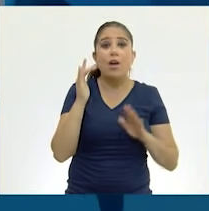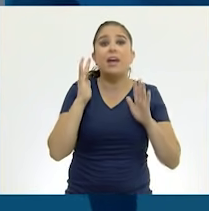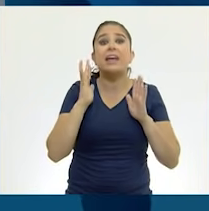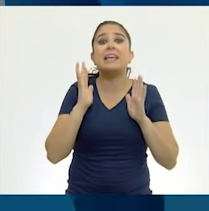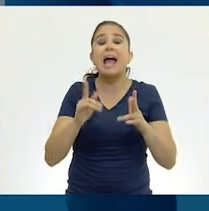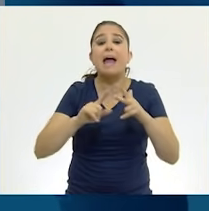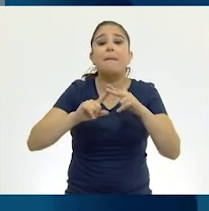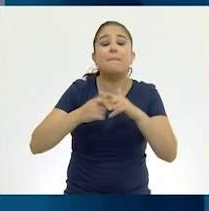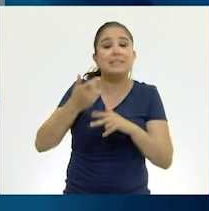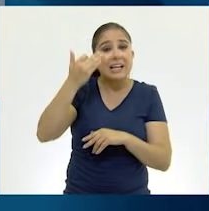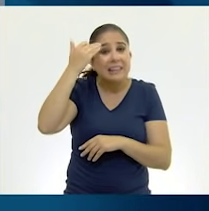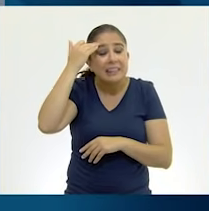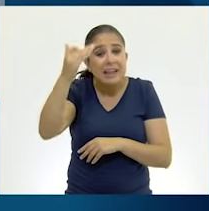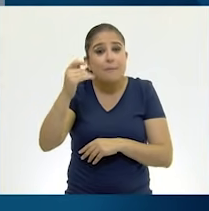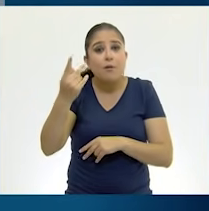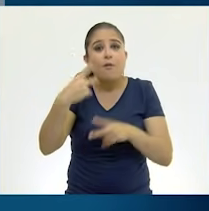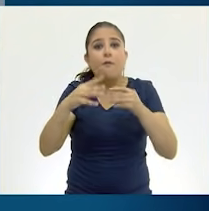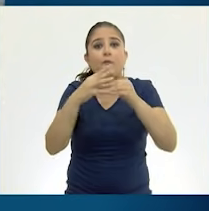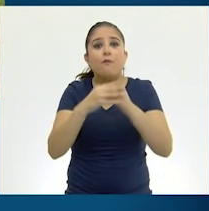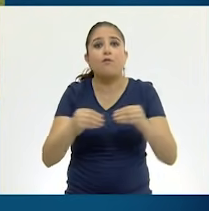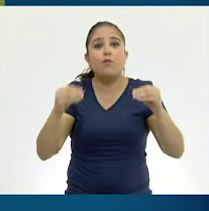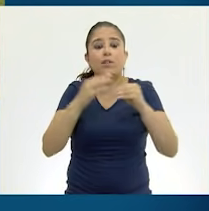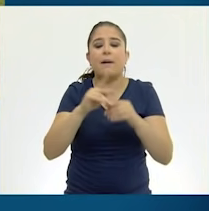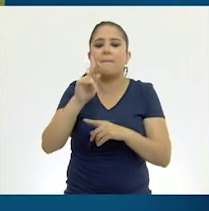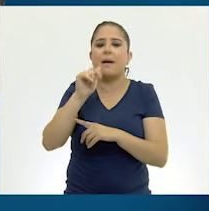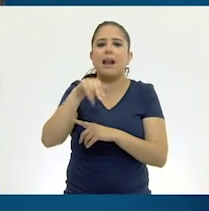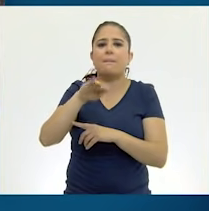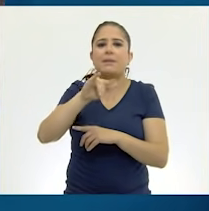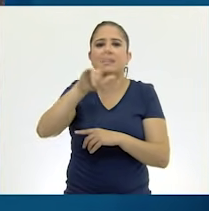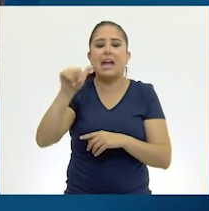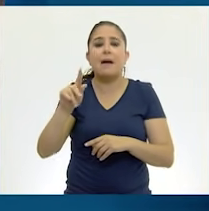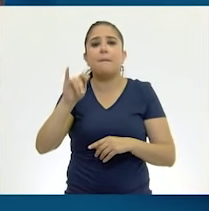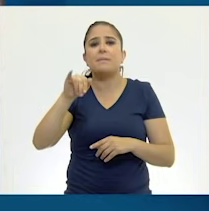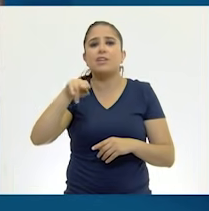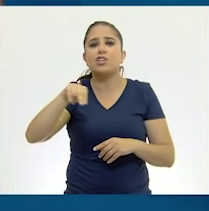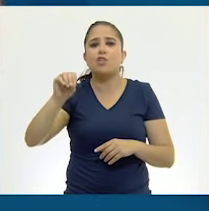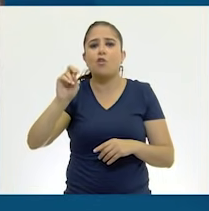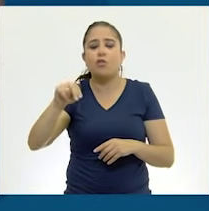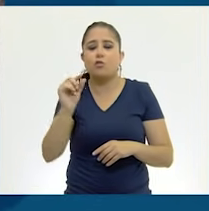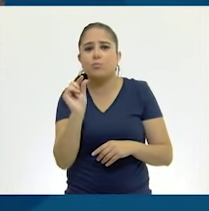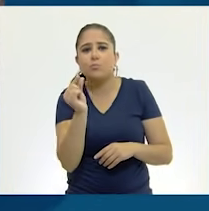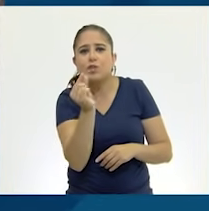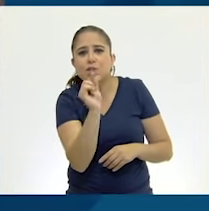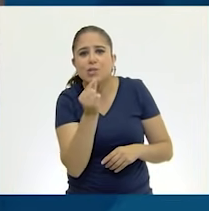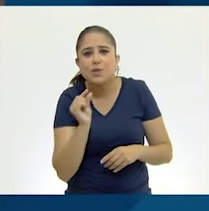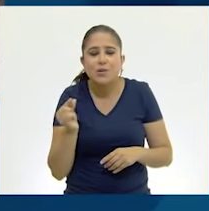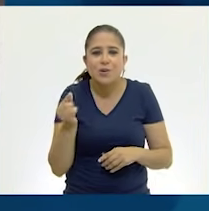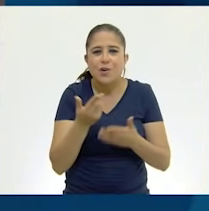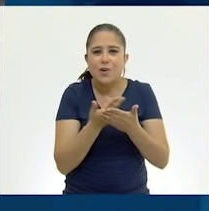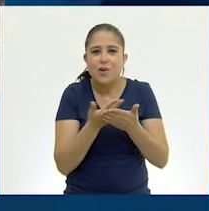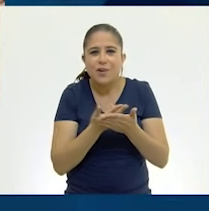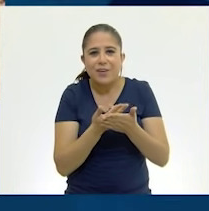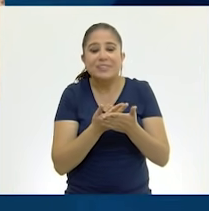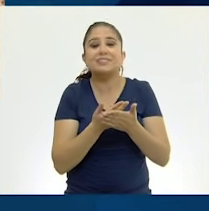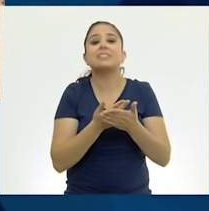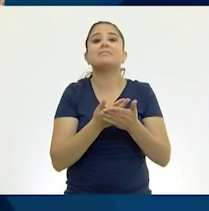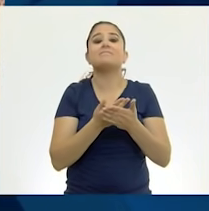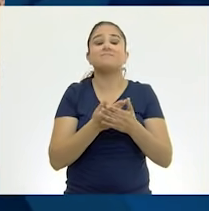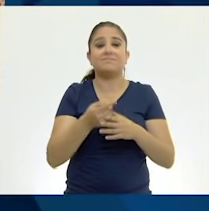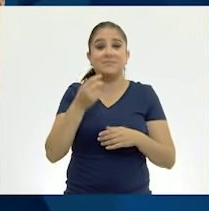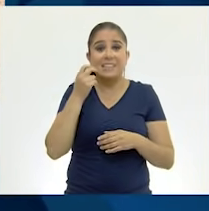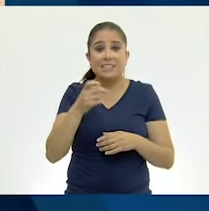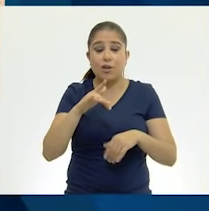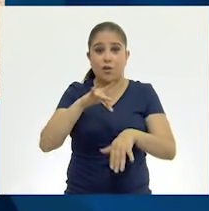empezar el tiempo de la fruta de la palmilla y el piñón. Se acaba de terminar el tiempo de la biznaga. Y